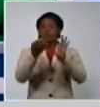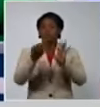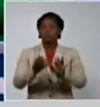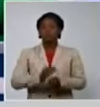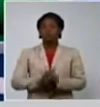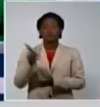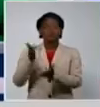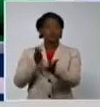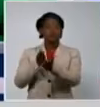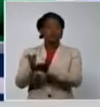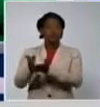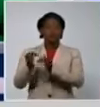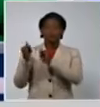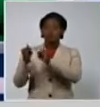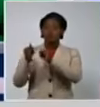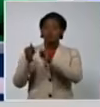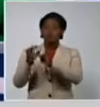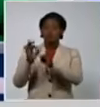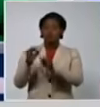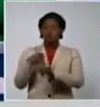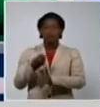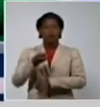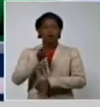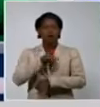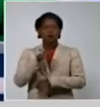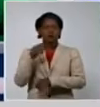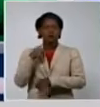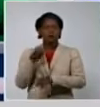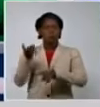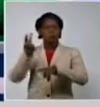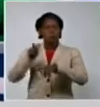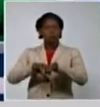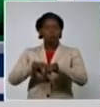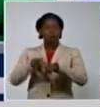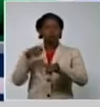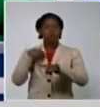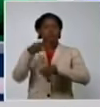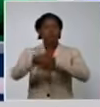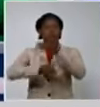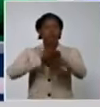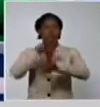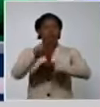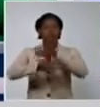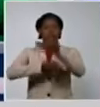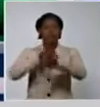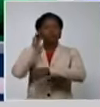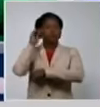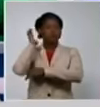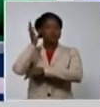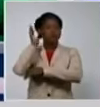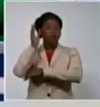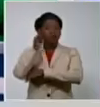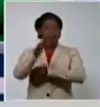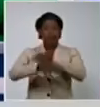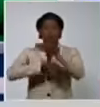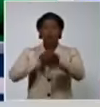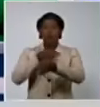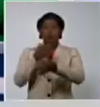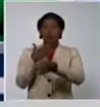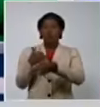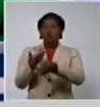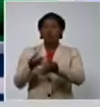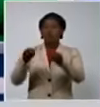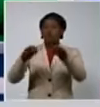las noticias, yo ayer le dediqué una parte de la conferencia a las últimas apreciaciones que tiene